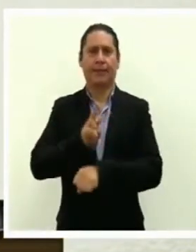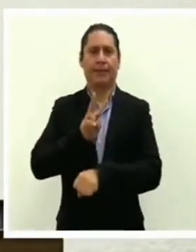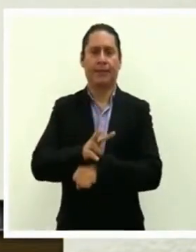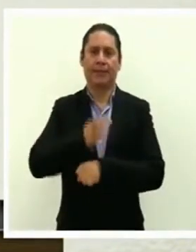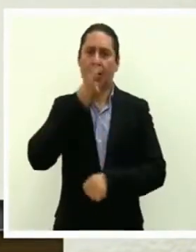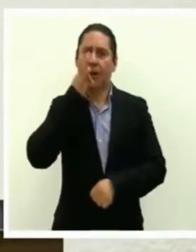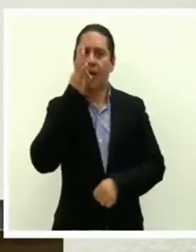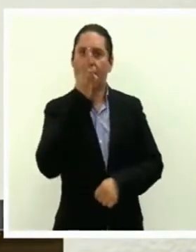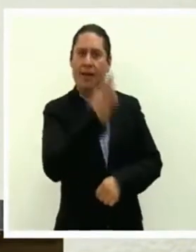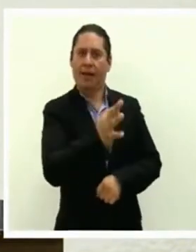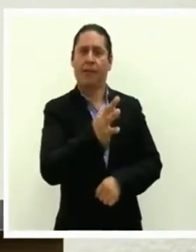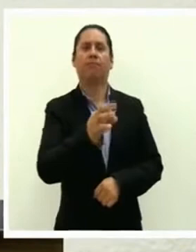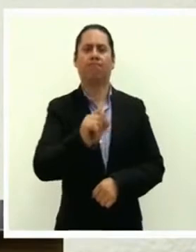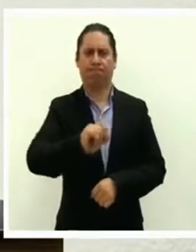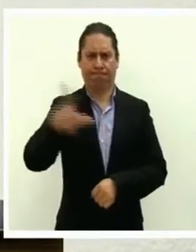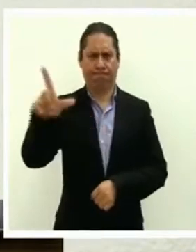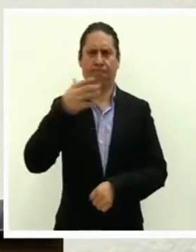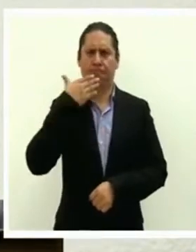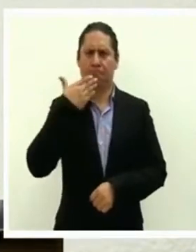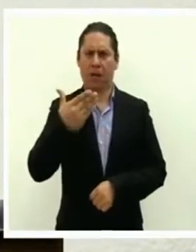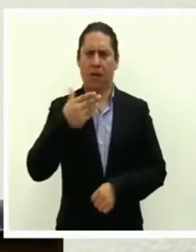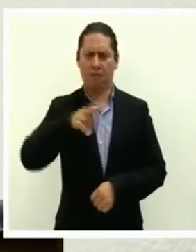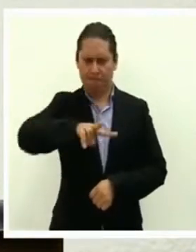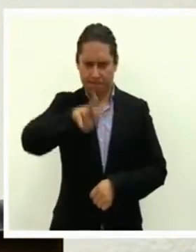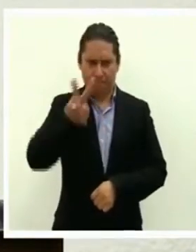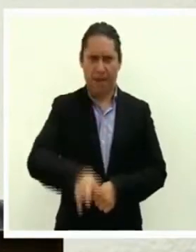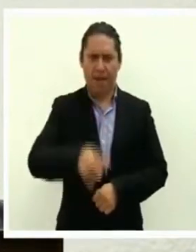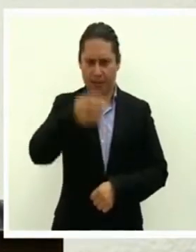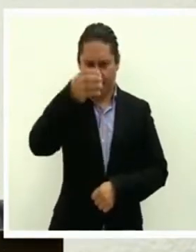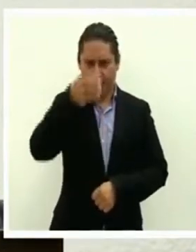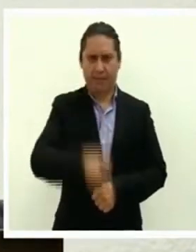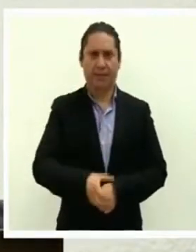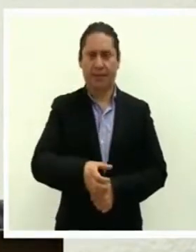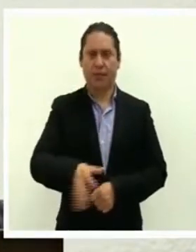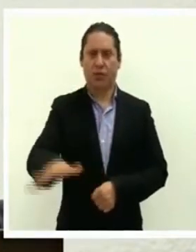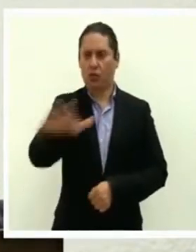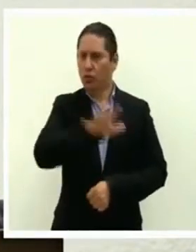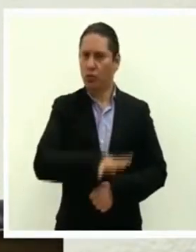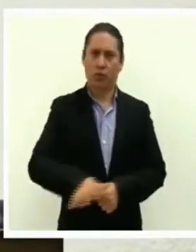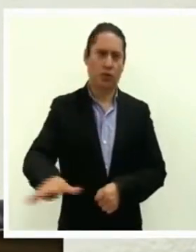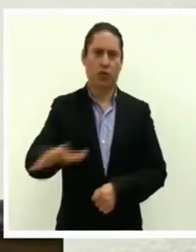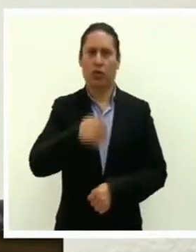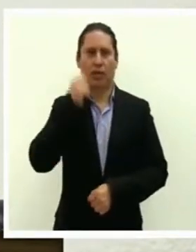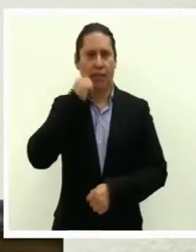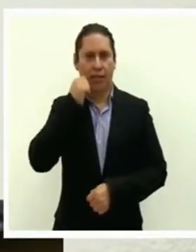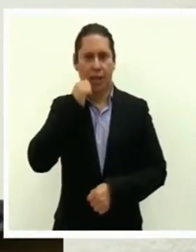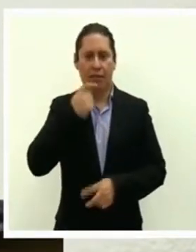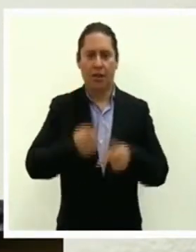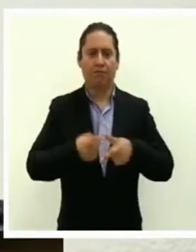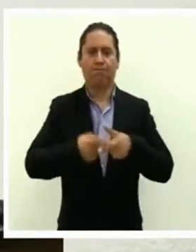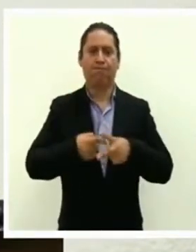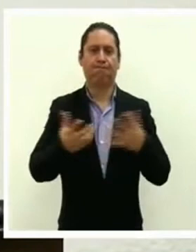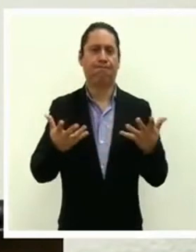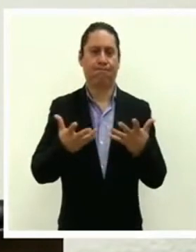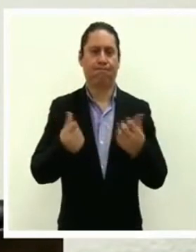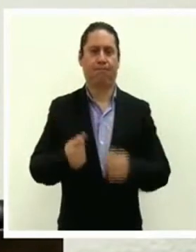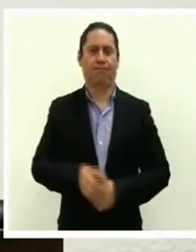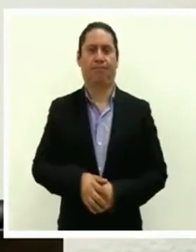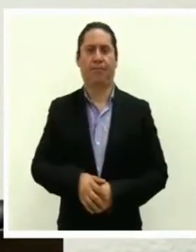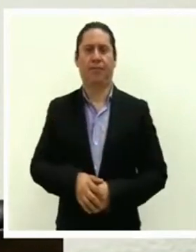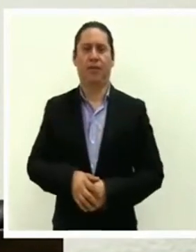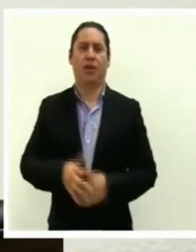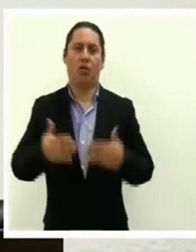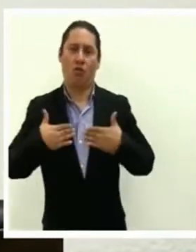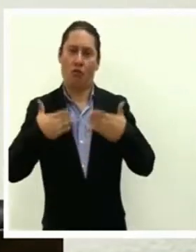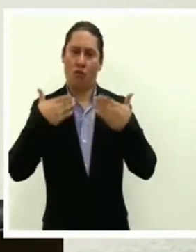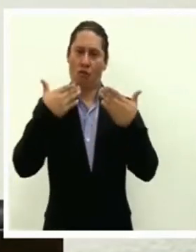con ética, integridad, veracidad e imparcialidad a la sociedad a través de la rendición de cuentas. Es decir,